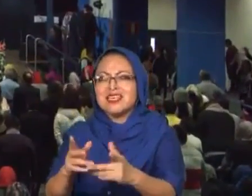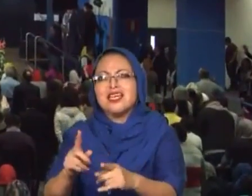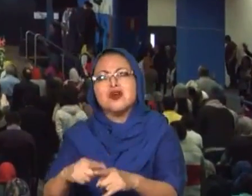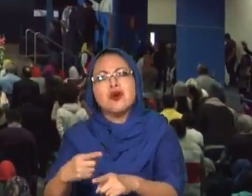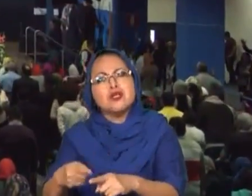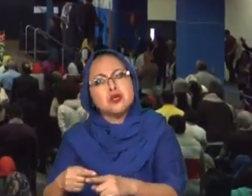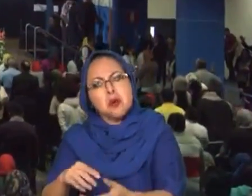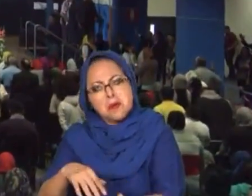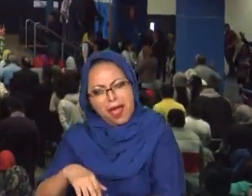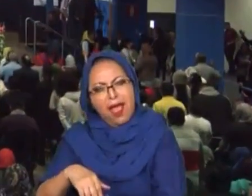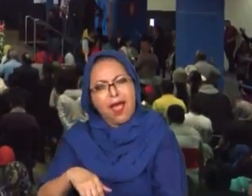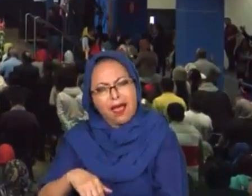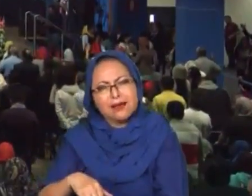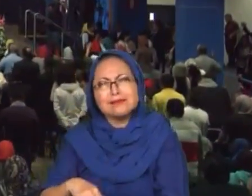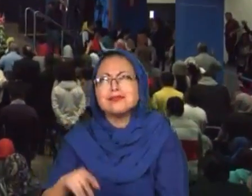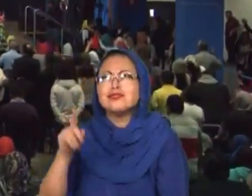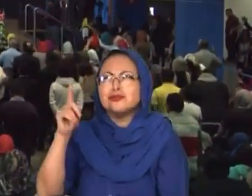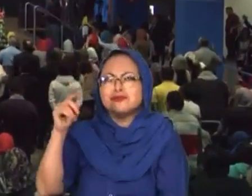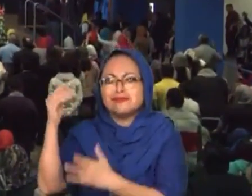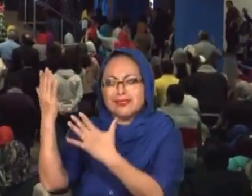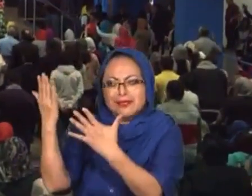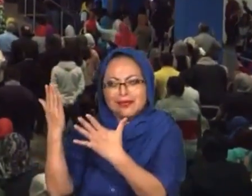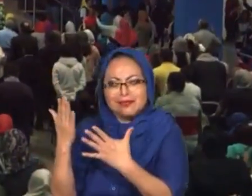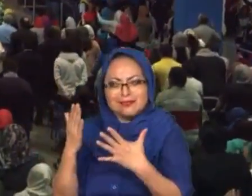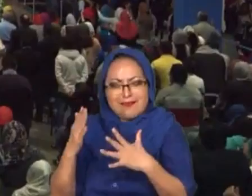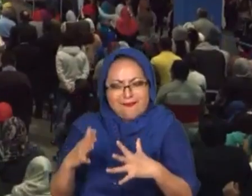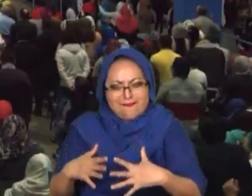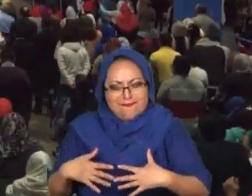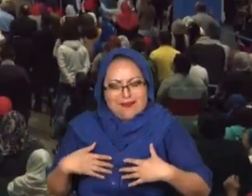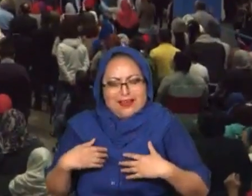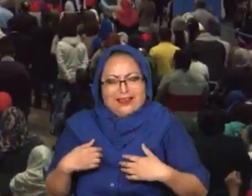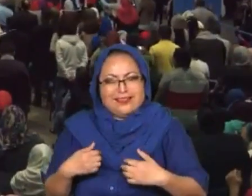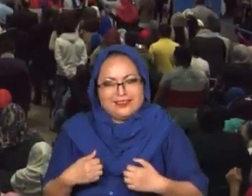Bendito, bendito, bendito Señor.